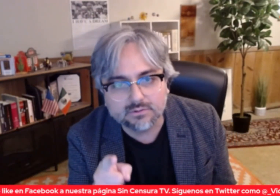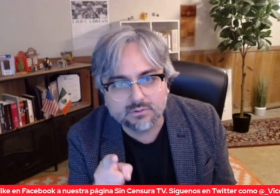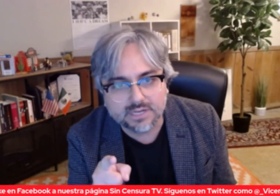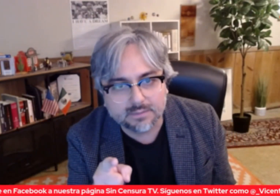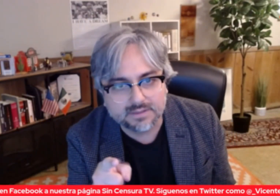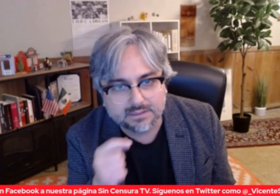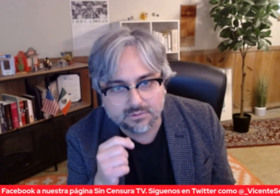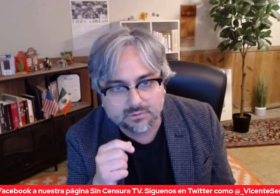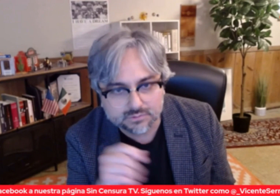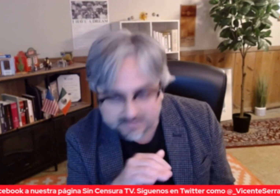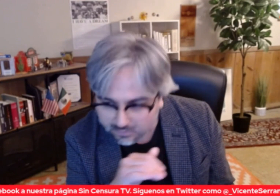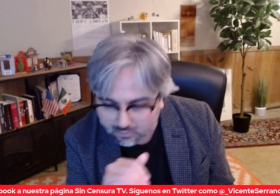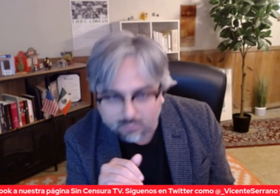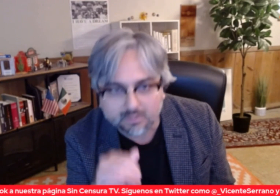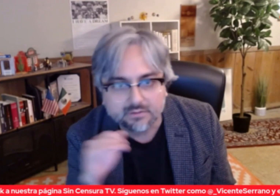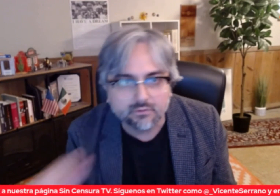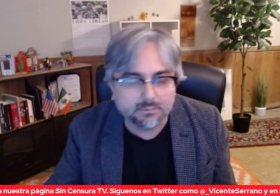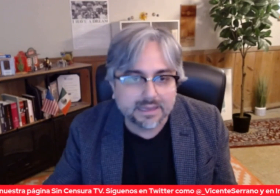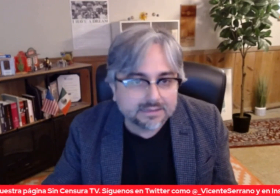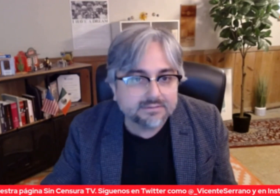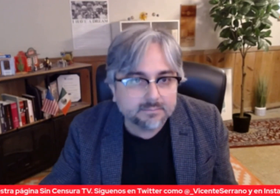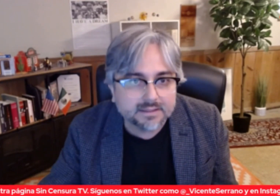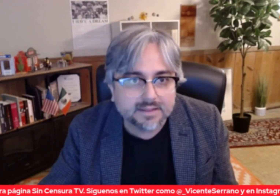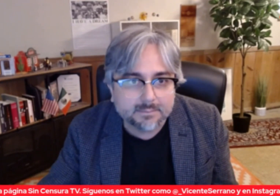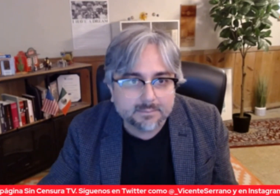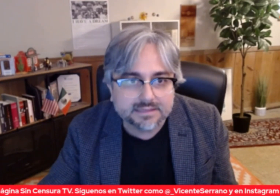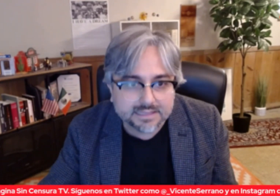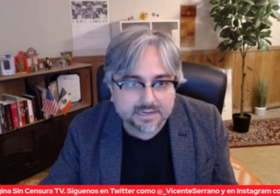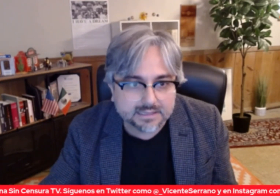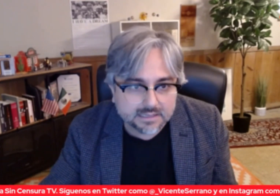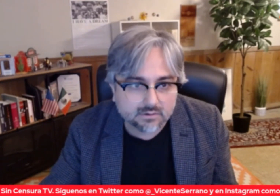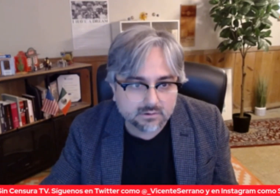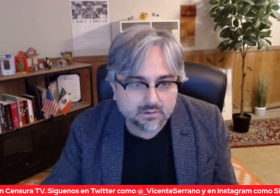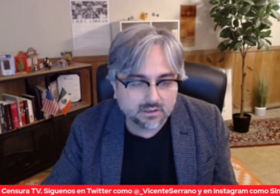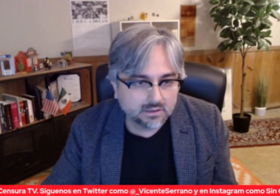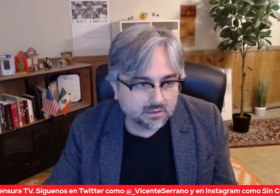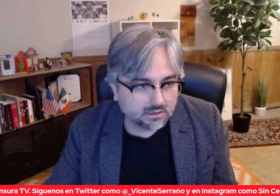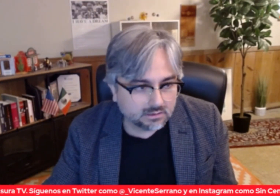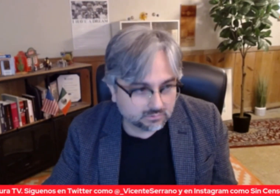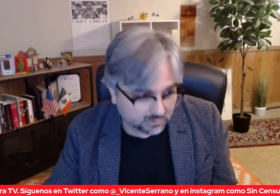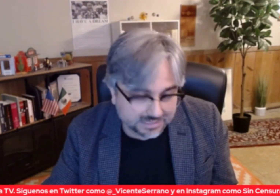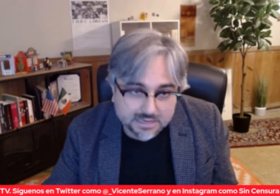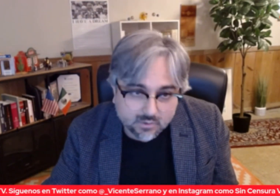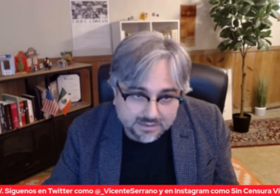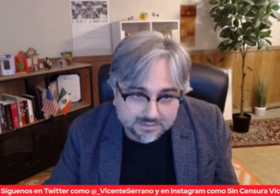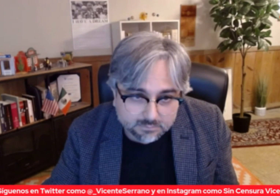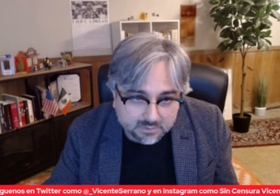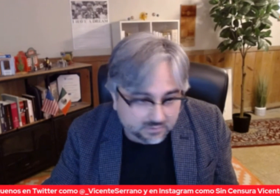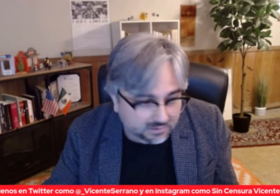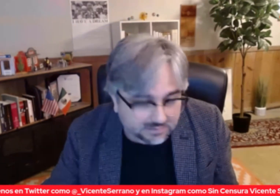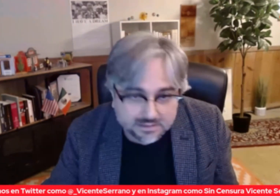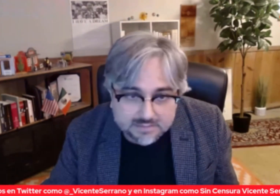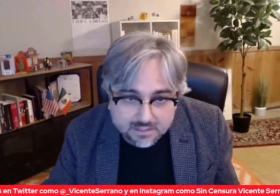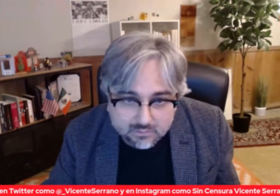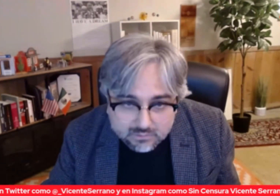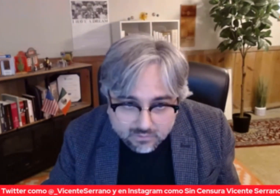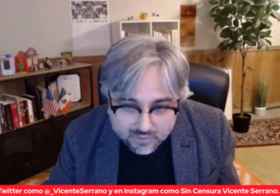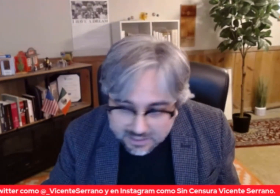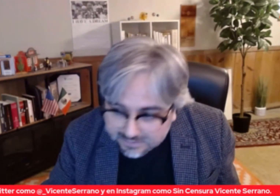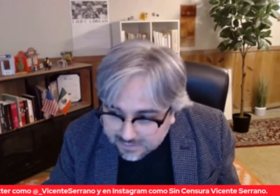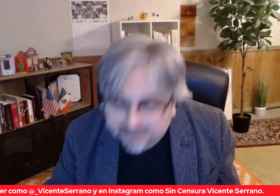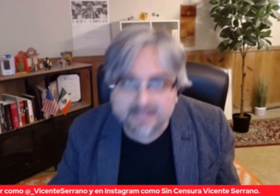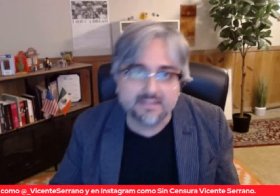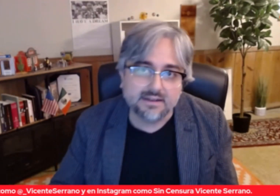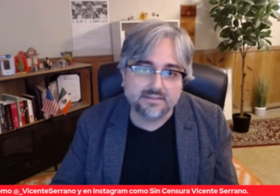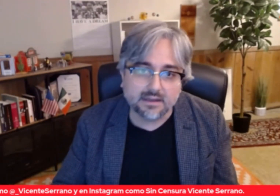ve y que nos escucha, la verdad con justicia, no como Reforma. Es verdaderamente ridículo. Son ridículas las pifias y atentados